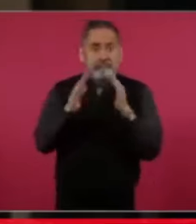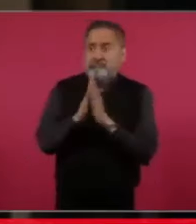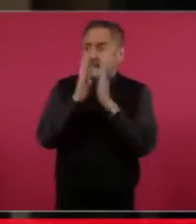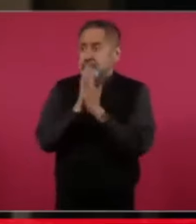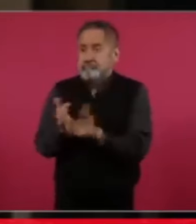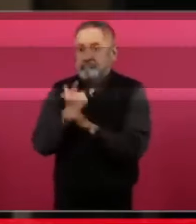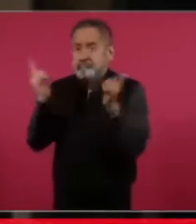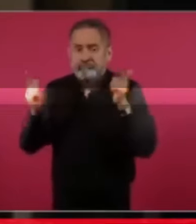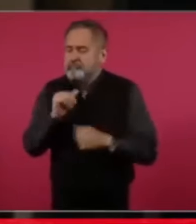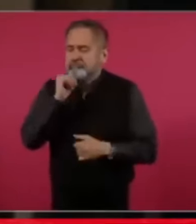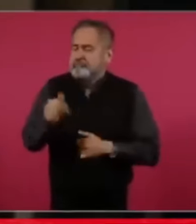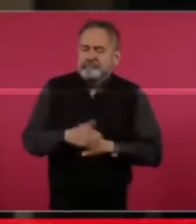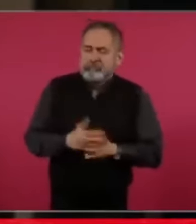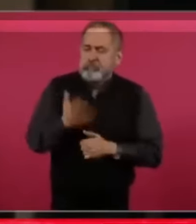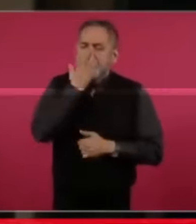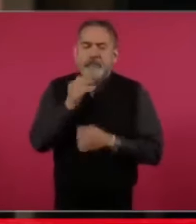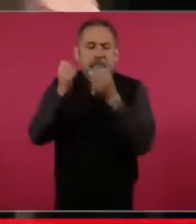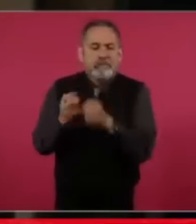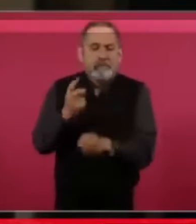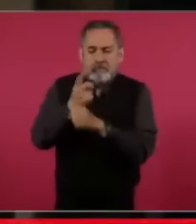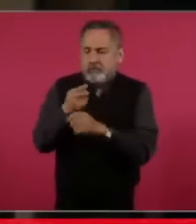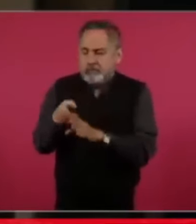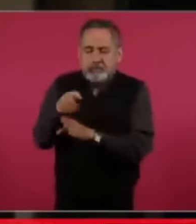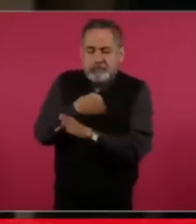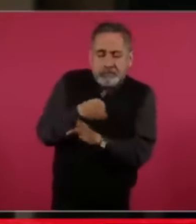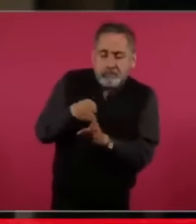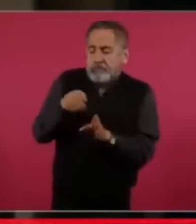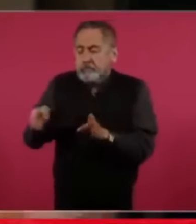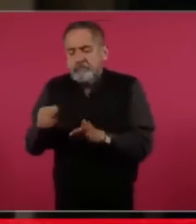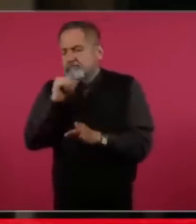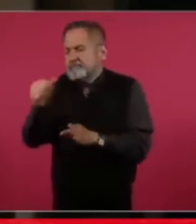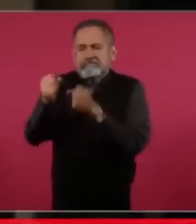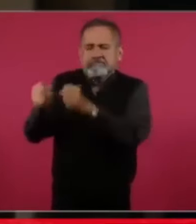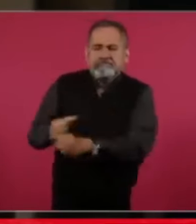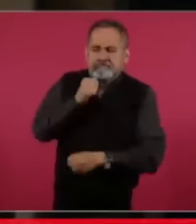garantías, tanto el proceso durante la misma jornada como en el proceso previo.